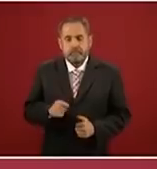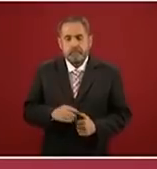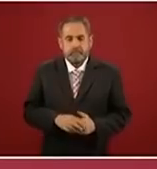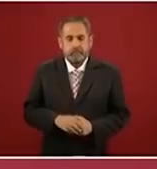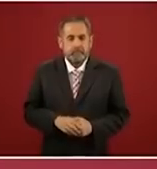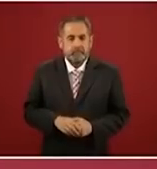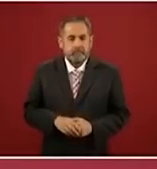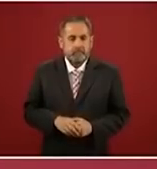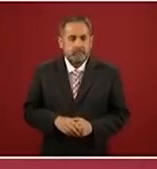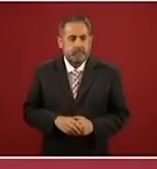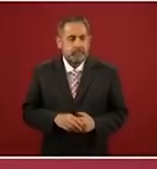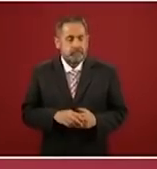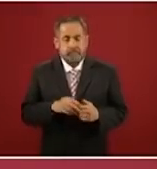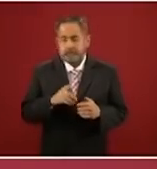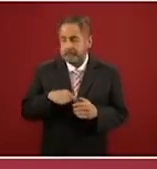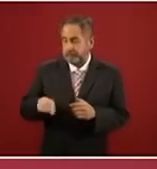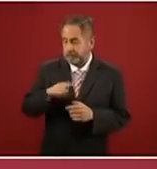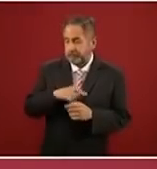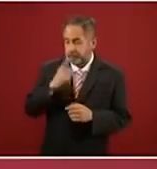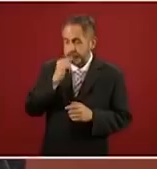de esta convivencia